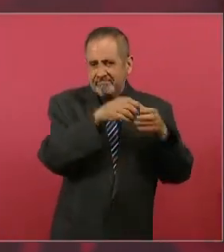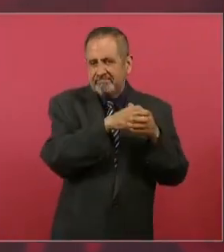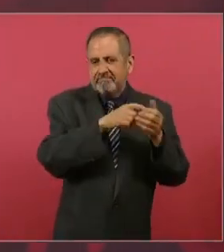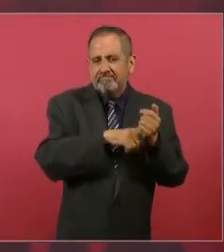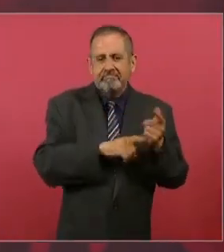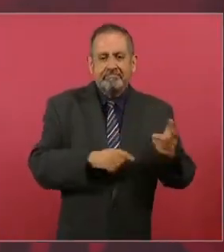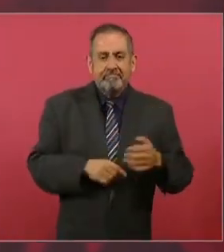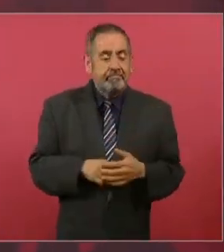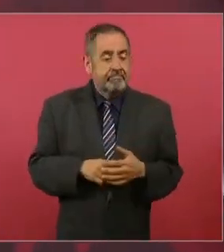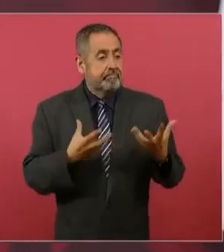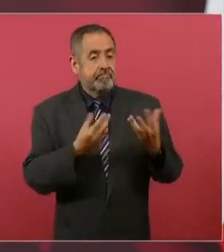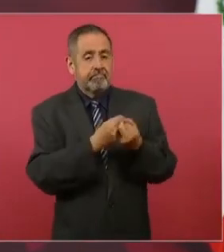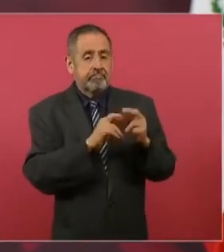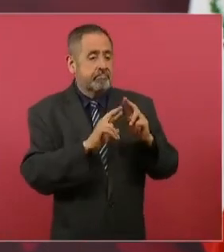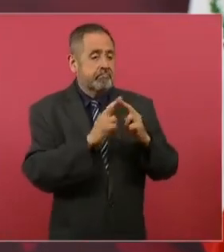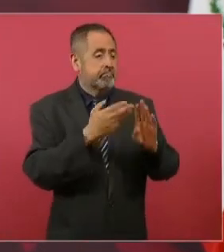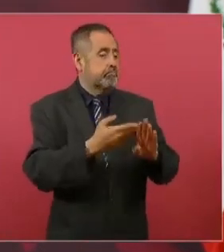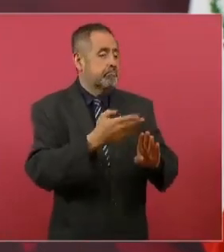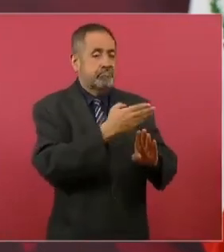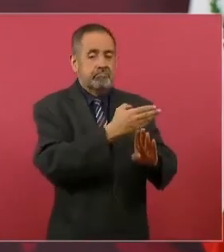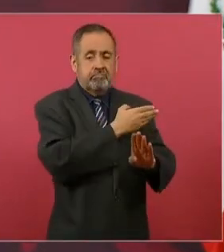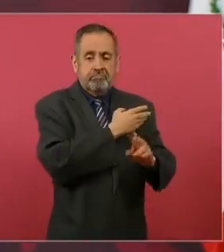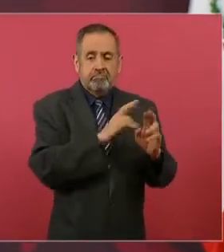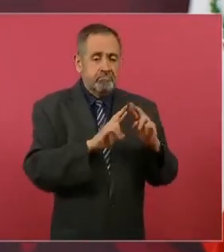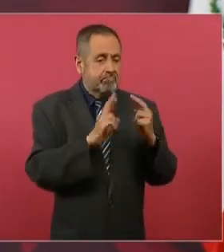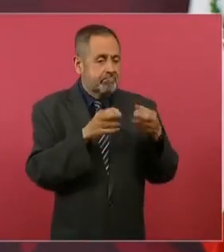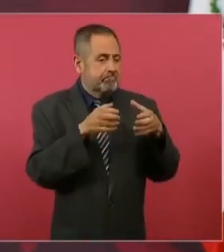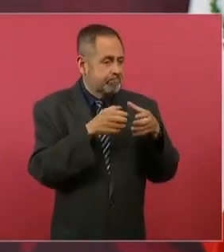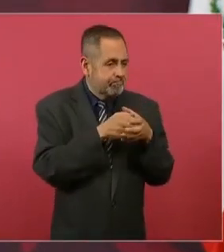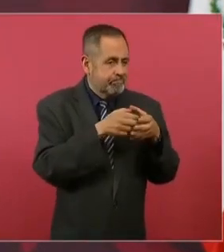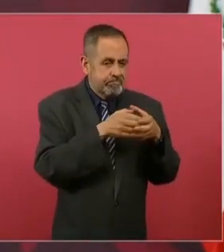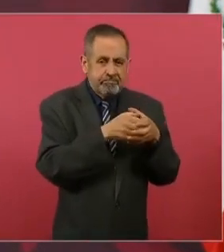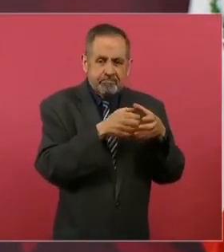porque se reúnen con anticipación.